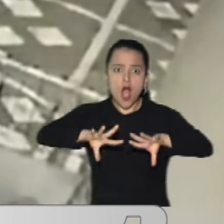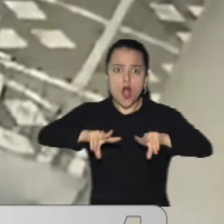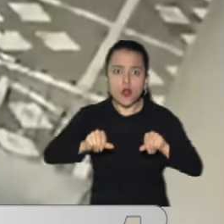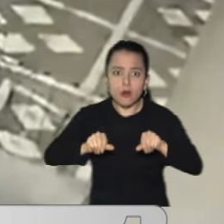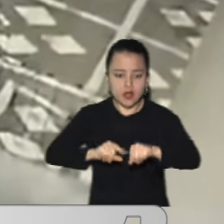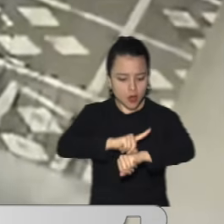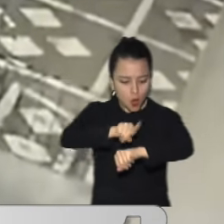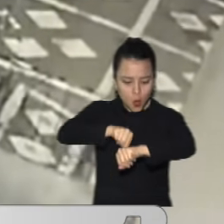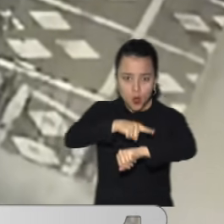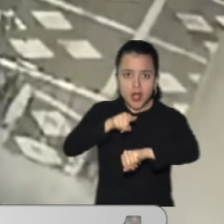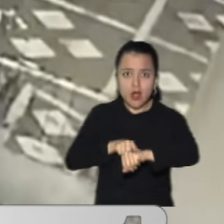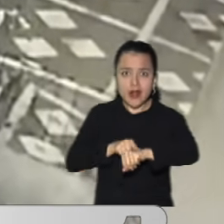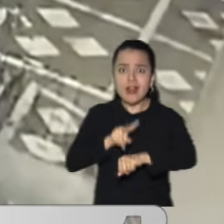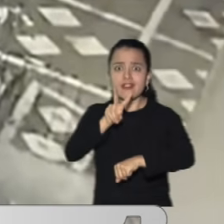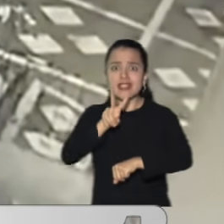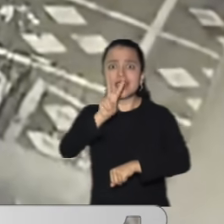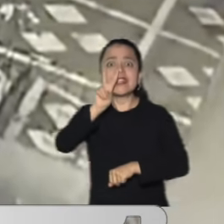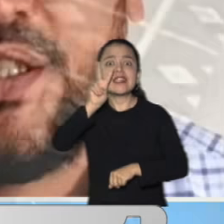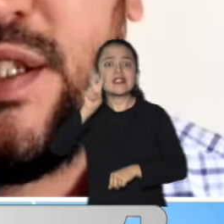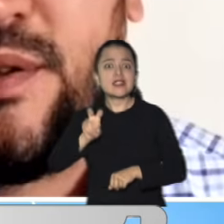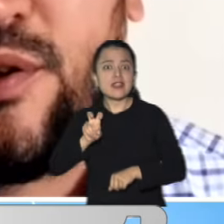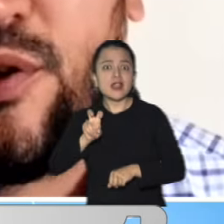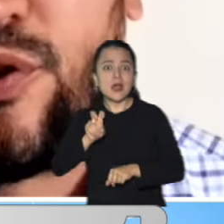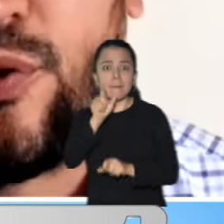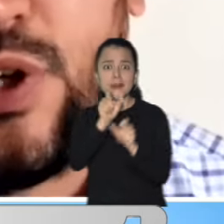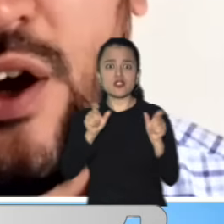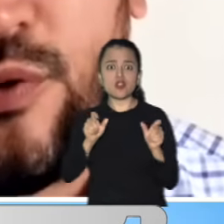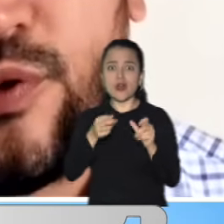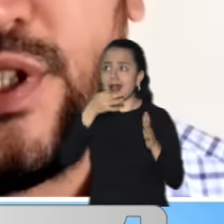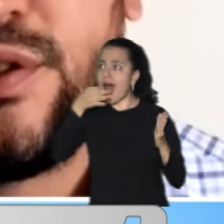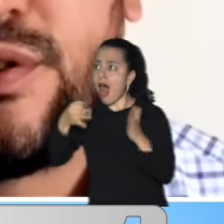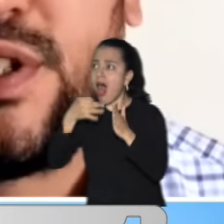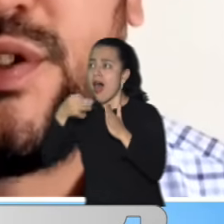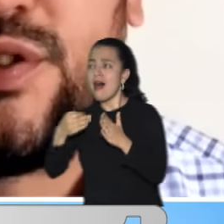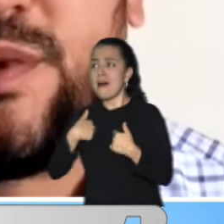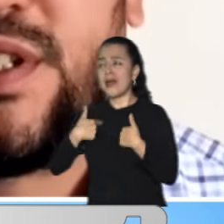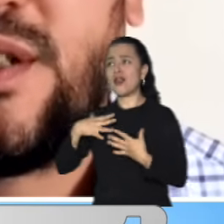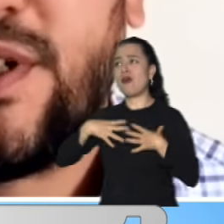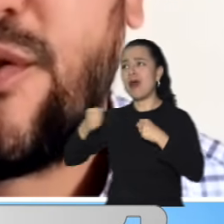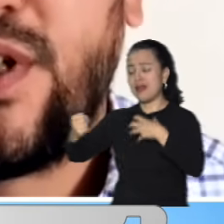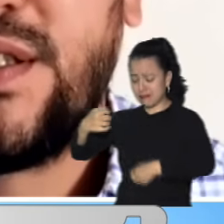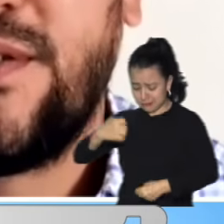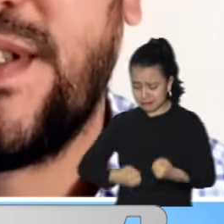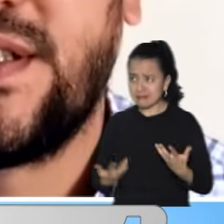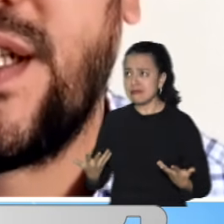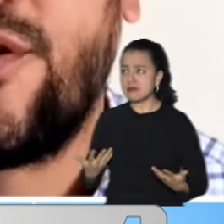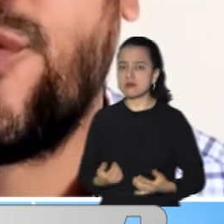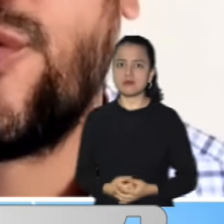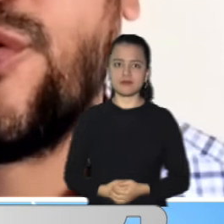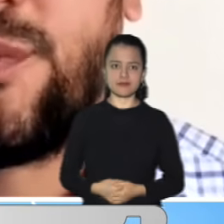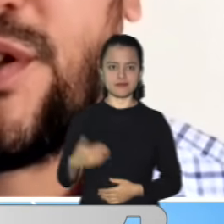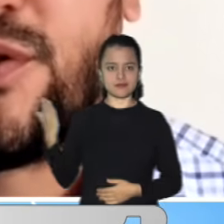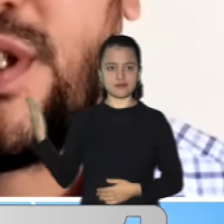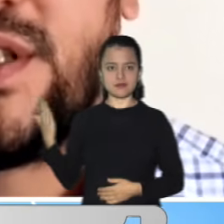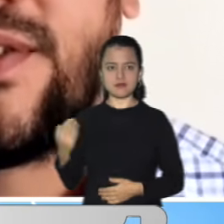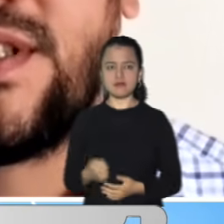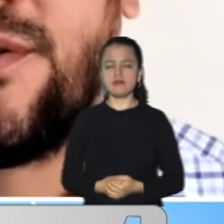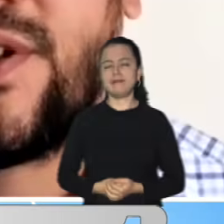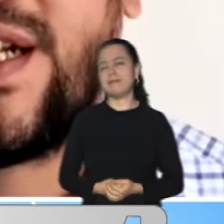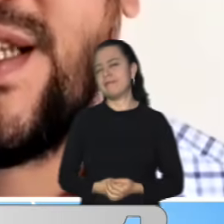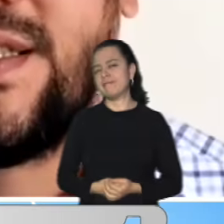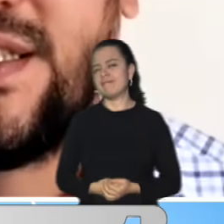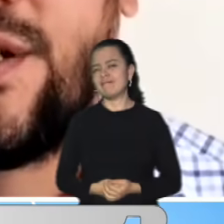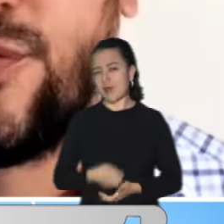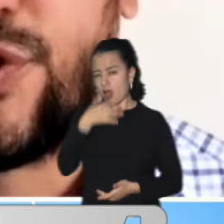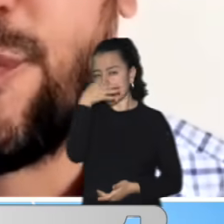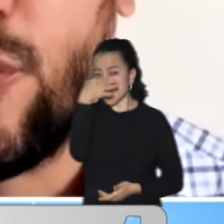hora 27 robos. Lo que ha ocurrido tradicionalmente en el manejo de las cifras es que hay un ocultamiento de las cifras debido